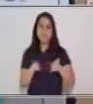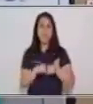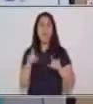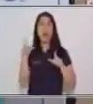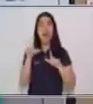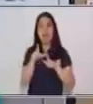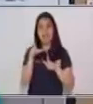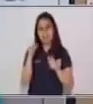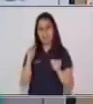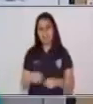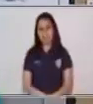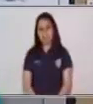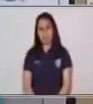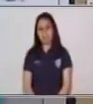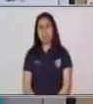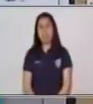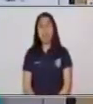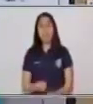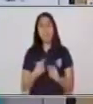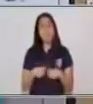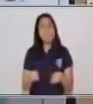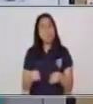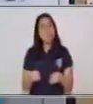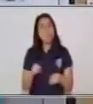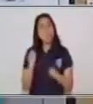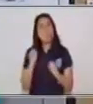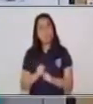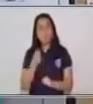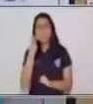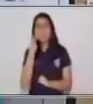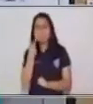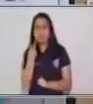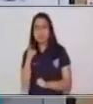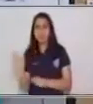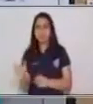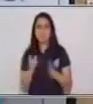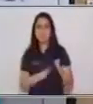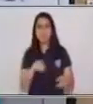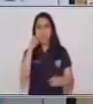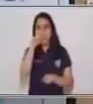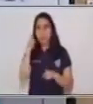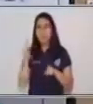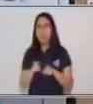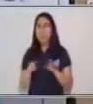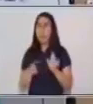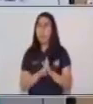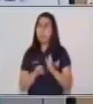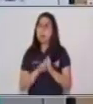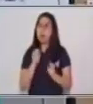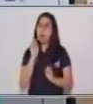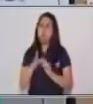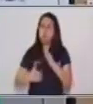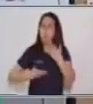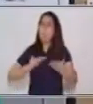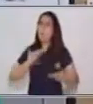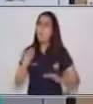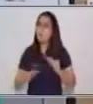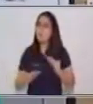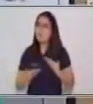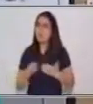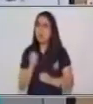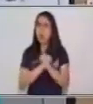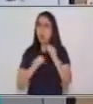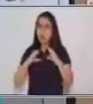Pueden haber estrofas de dos, de tres y de cuatro. A la de tres versos le